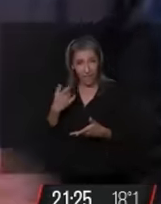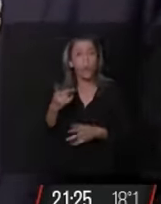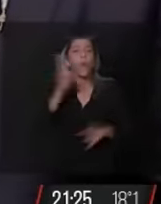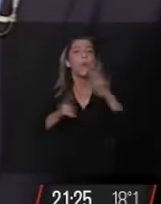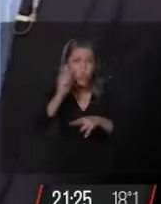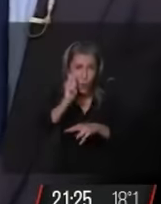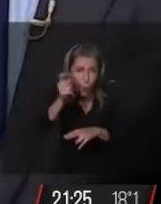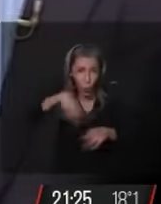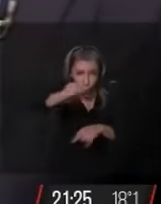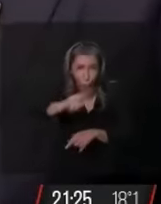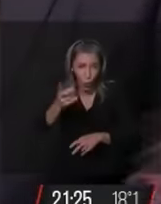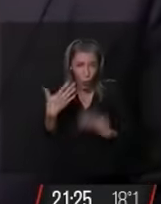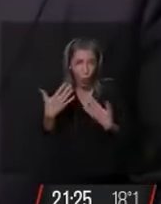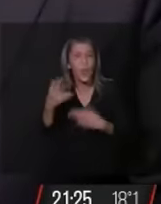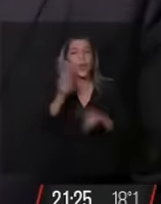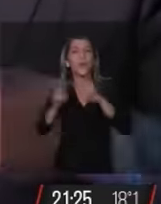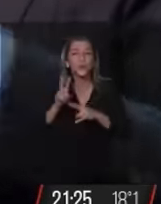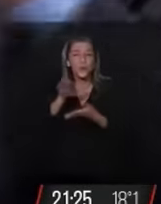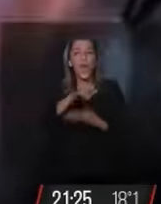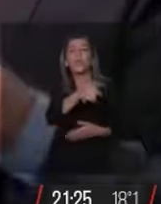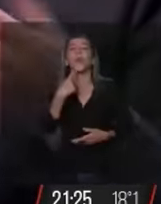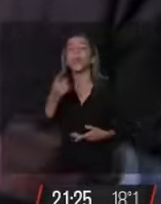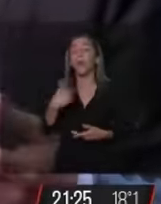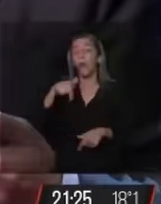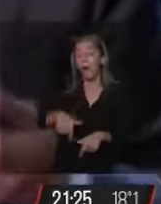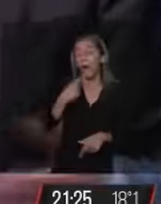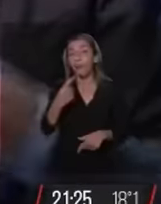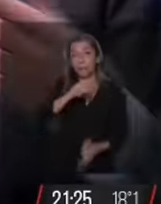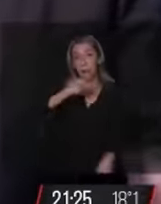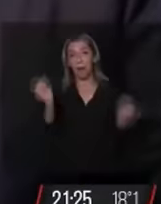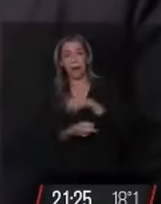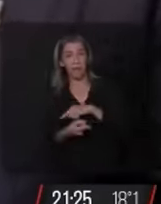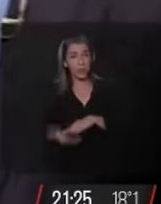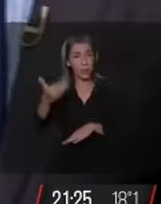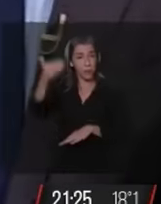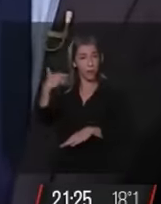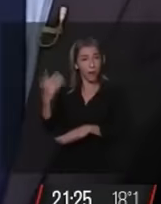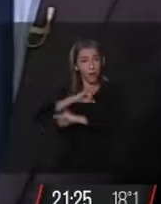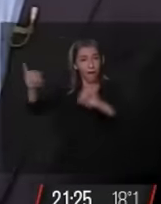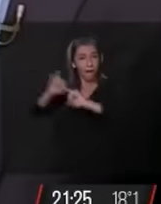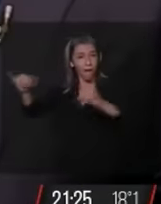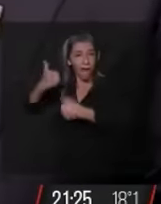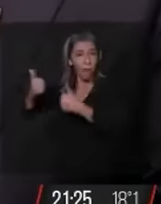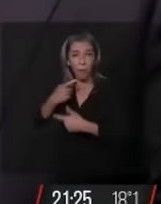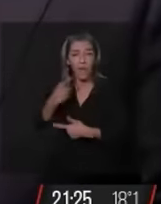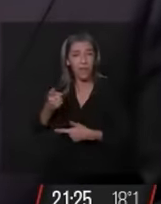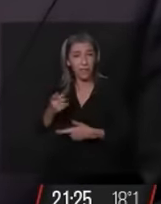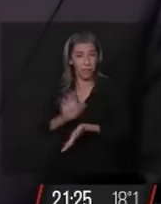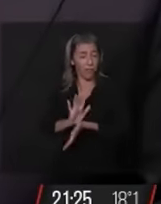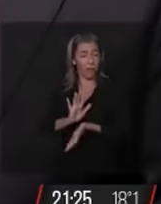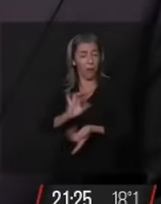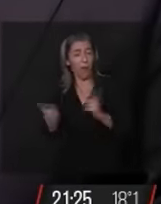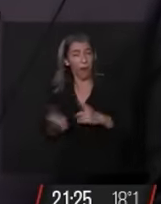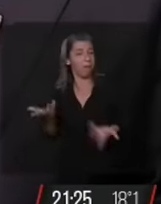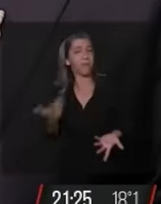Google, porque me parece que vino a desmentirse de lo que dijo durante toda la campaña. Por eso la gente te